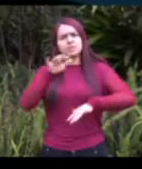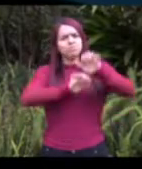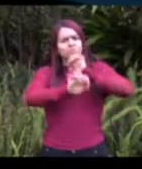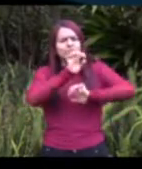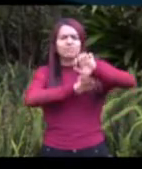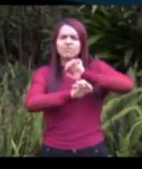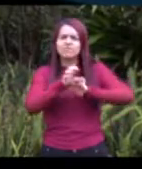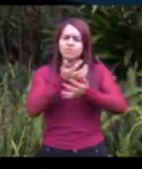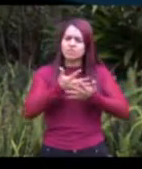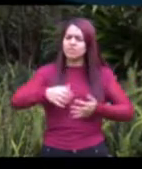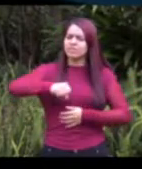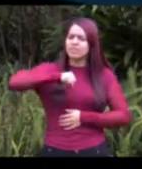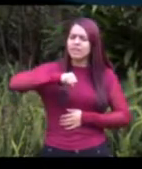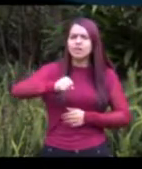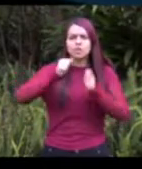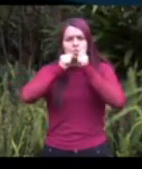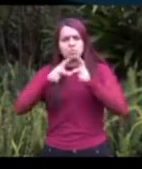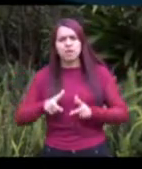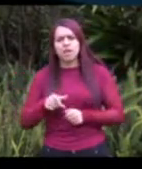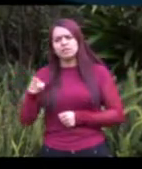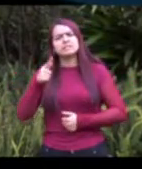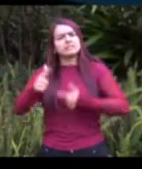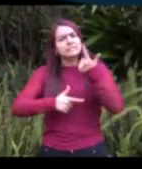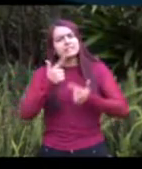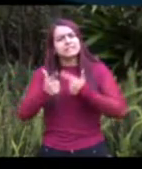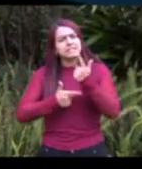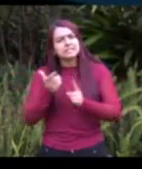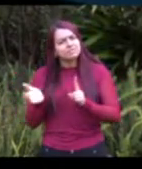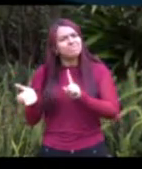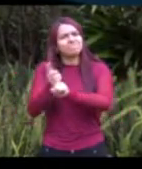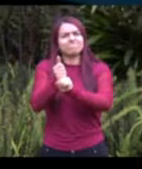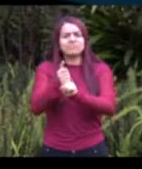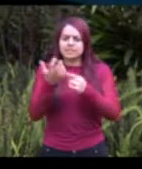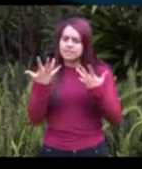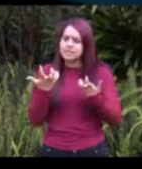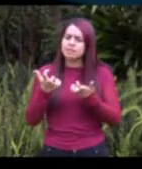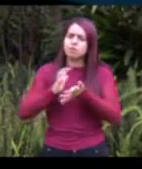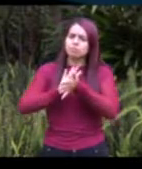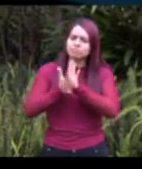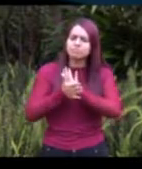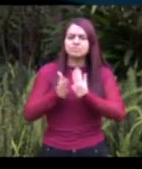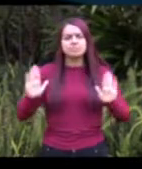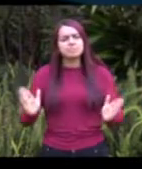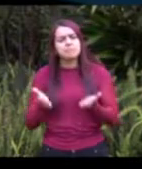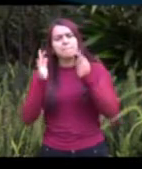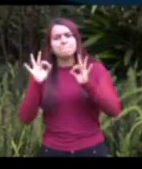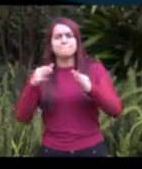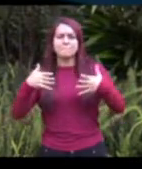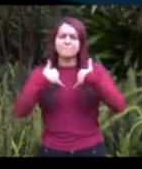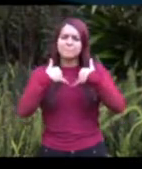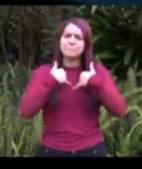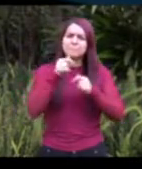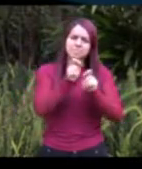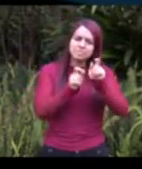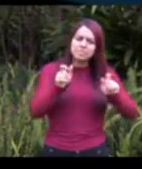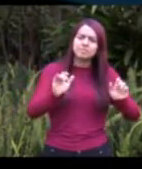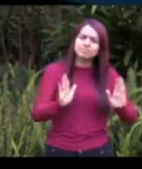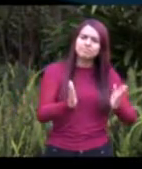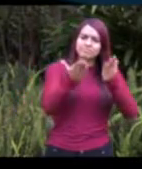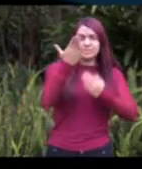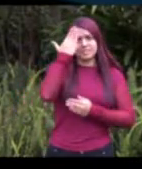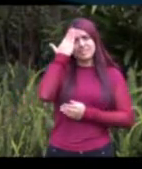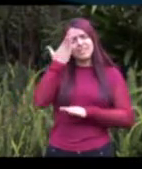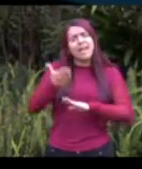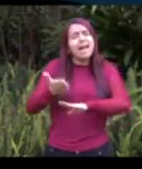su lucha incansable, por el reconocimiento de las víctimas del conflicto armado un denominador común que nos ha unido siempre. Desde la